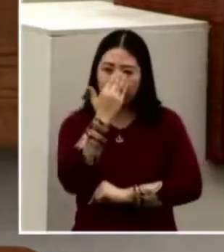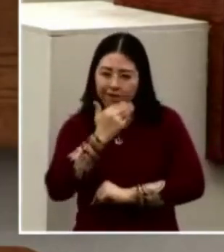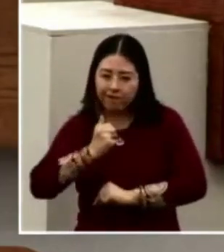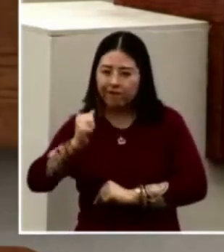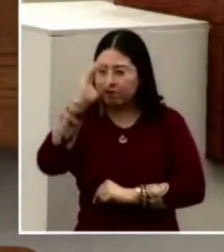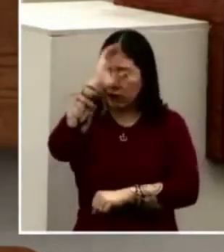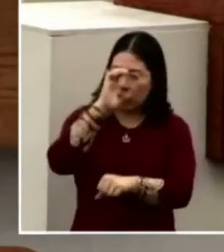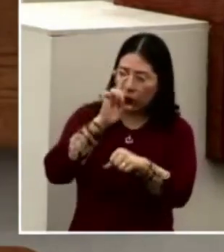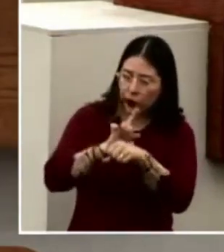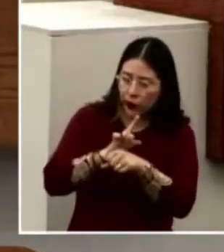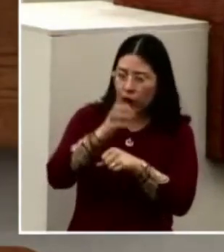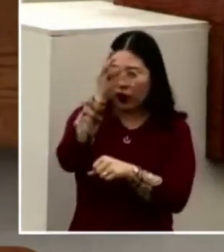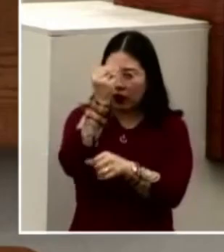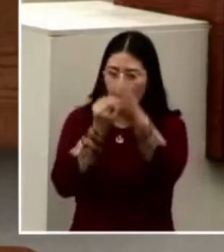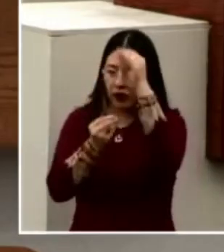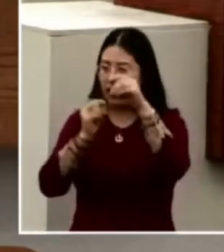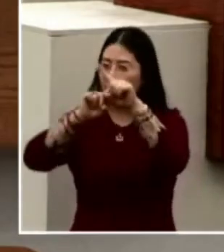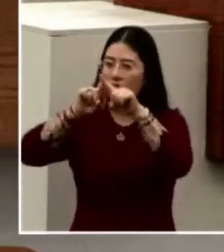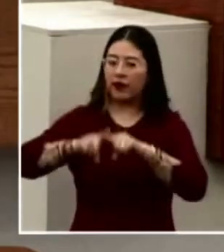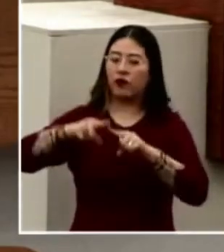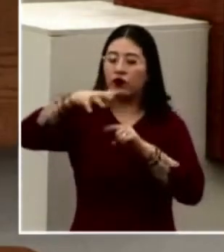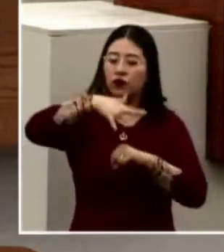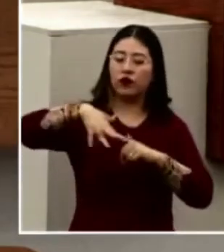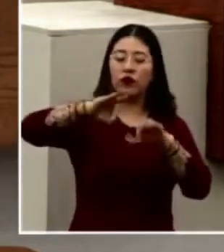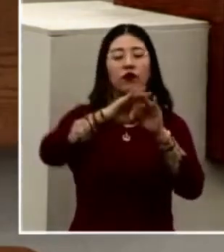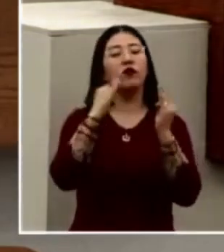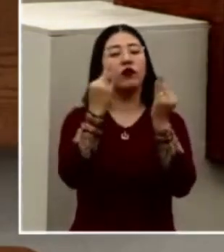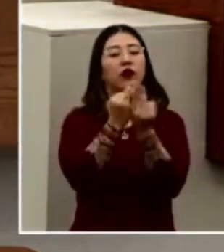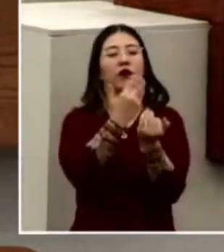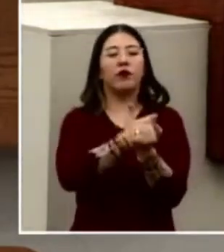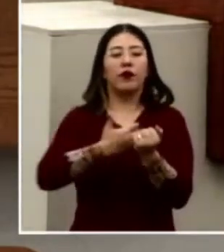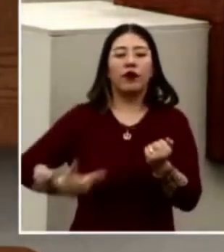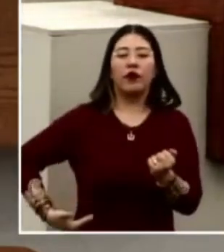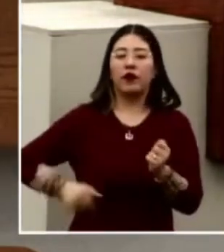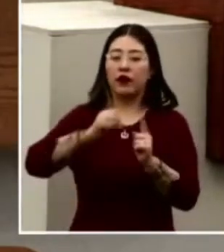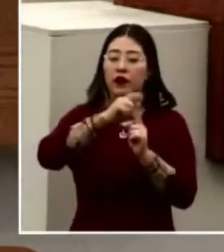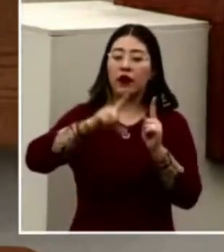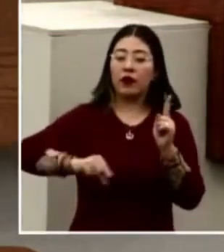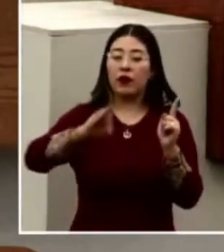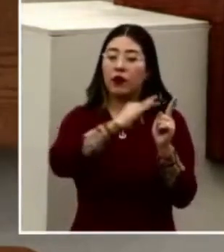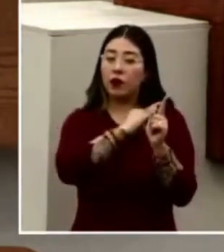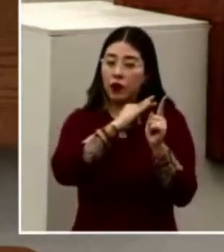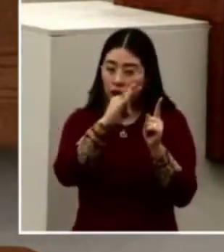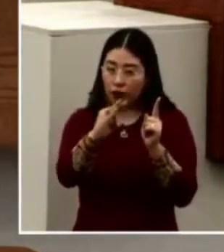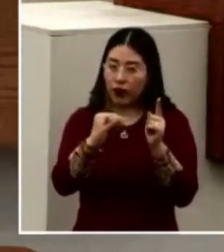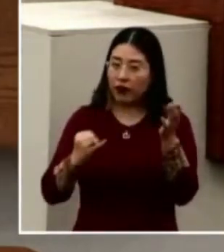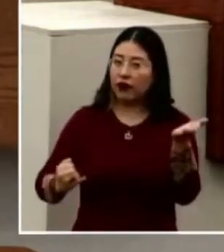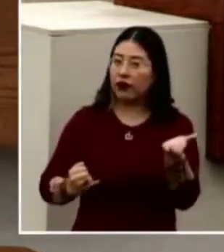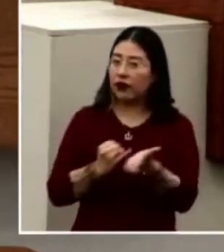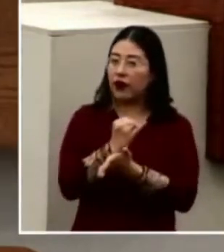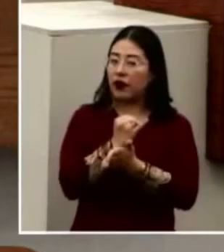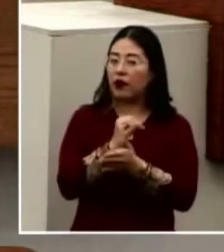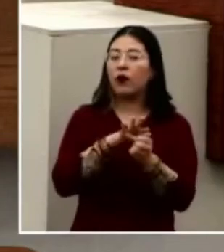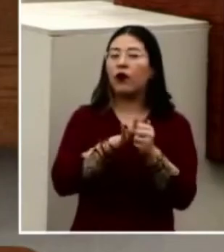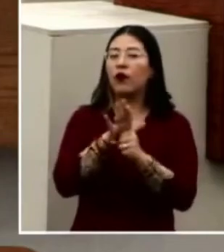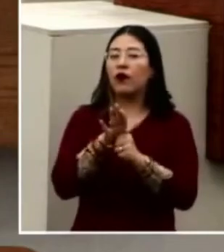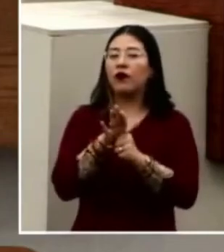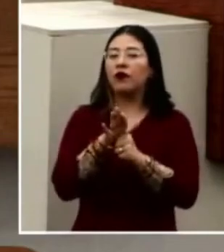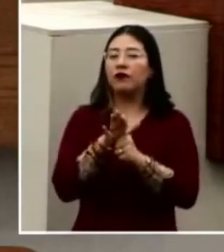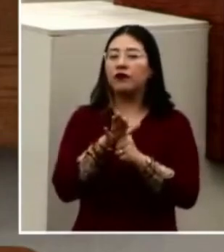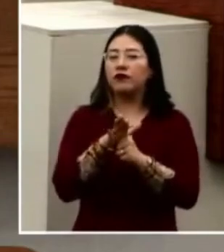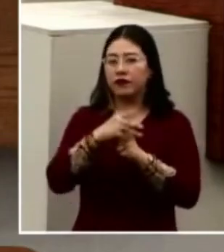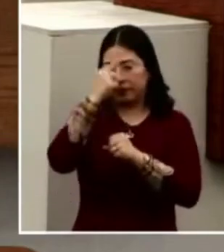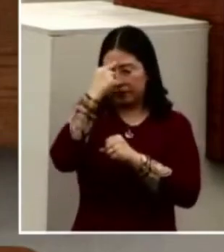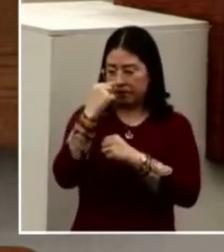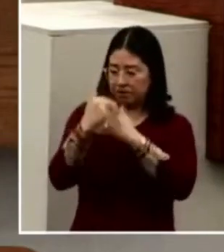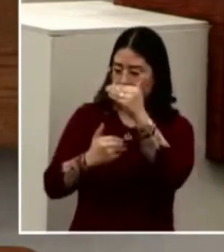e implantación territorial, el presidente de la República podrá disponer de la Fuerza Armada Permanente en